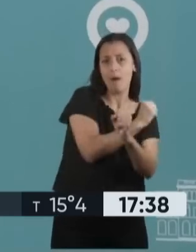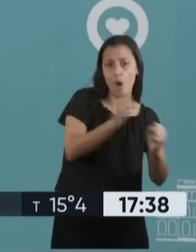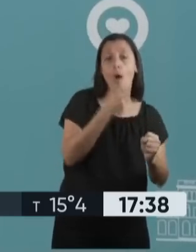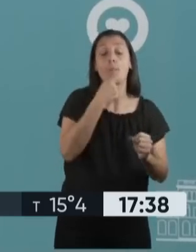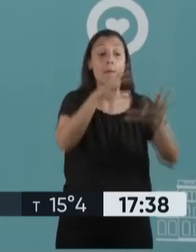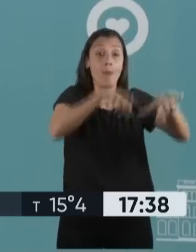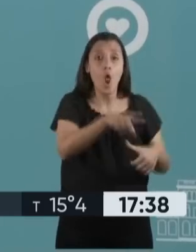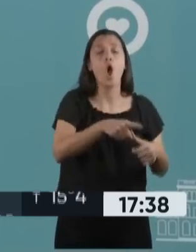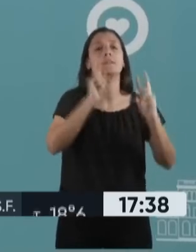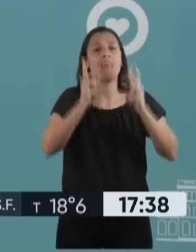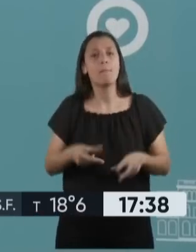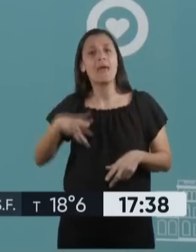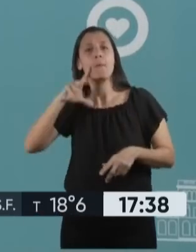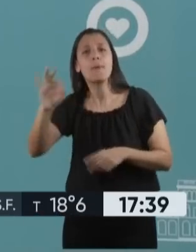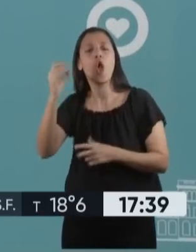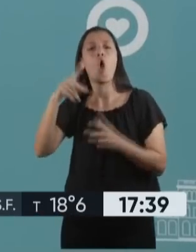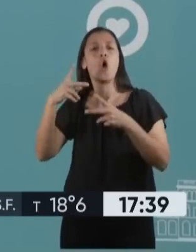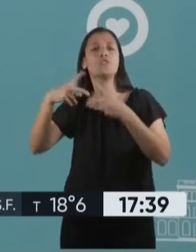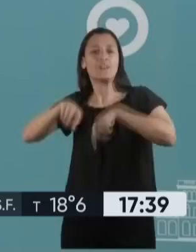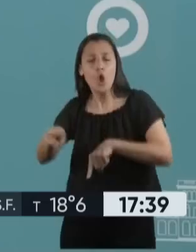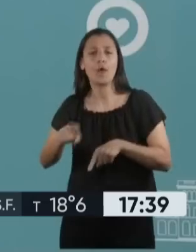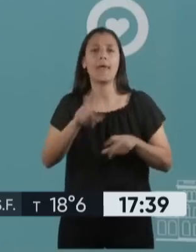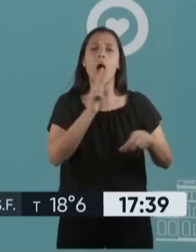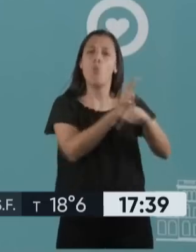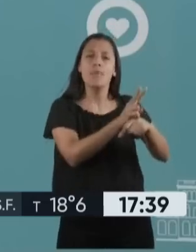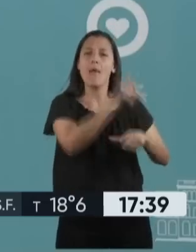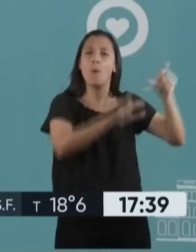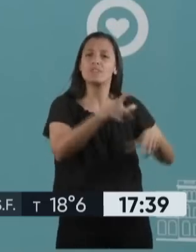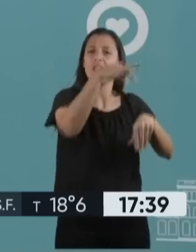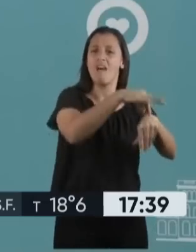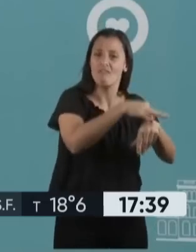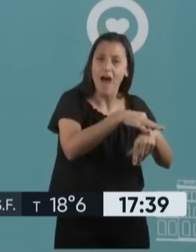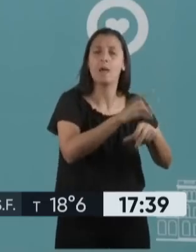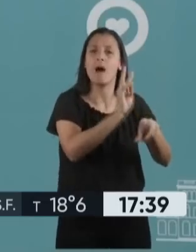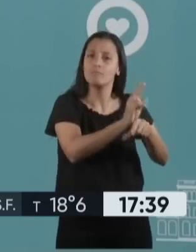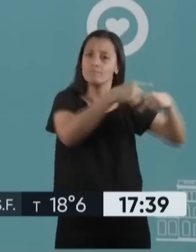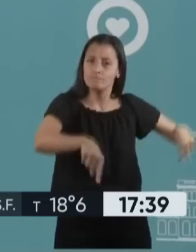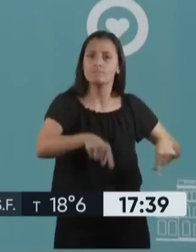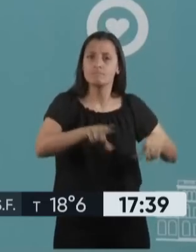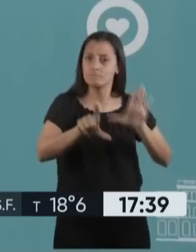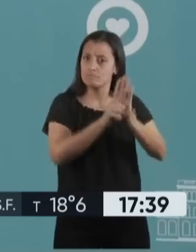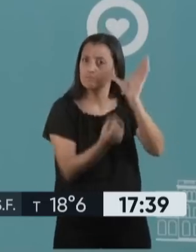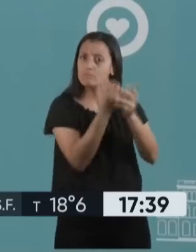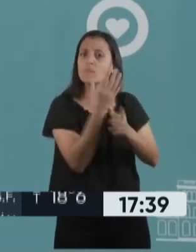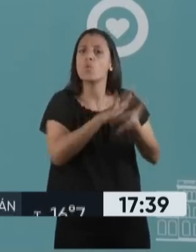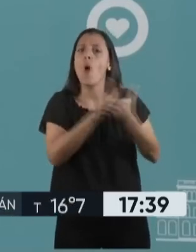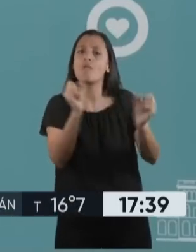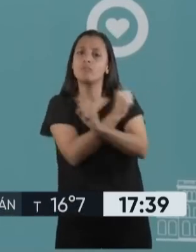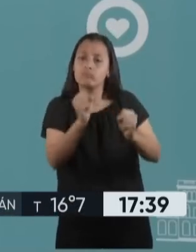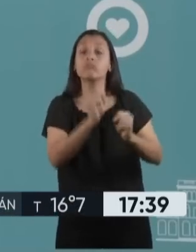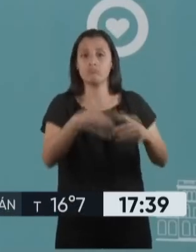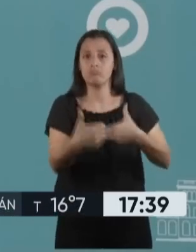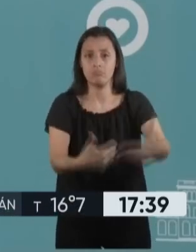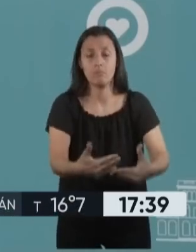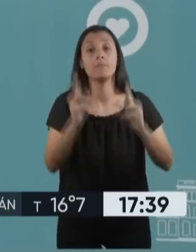y biotecnología, el proyecto de cuidados paliativos. El Congreso está realmente dando pasos adelante muy importantes y el proyecto de renta inesperada, como usted